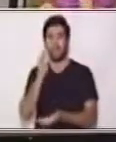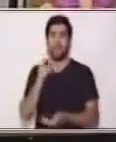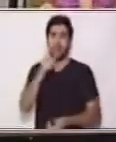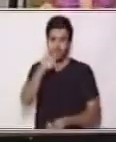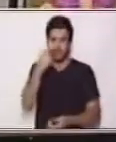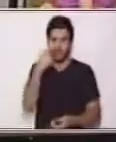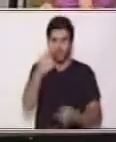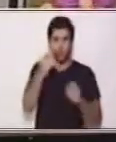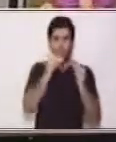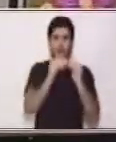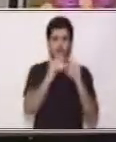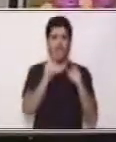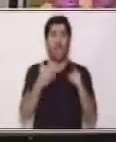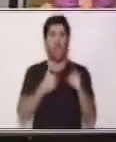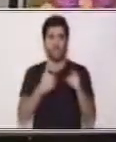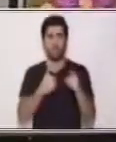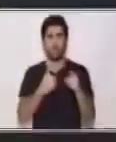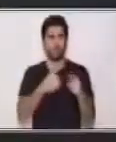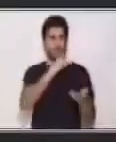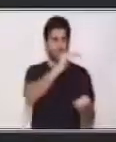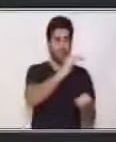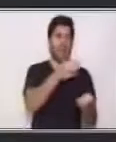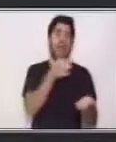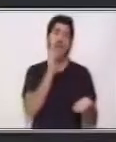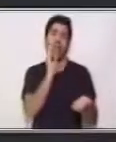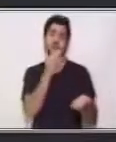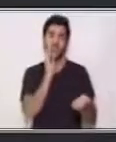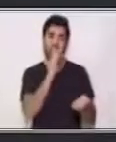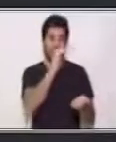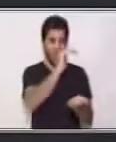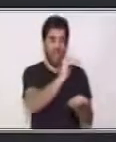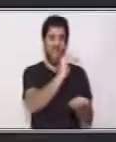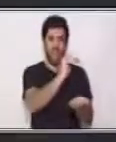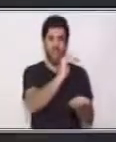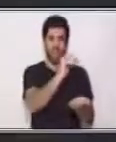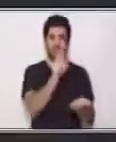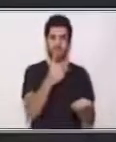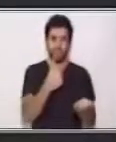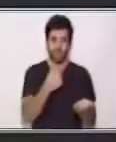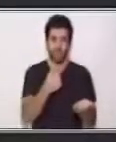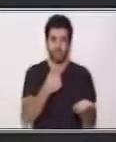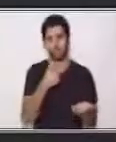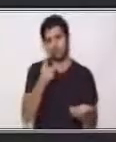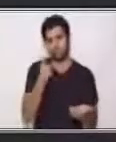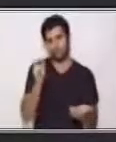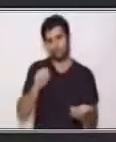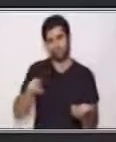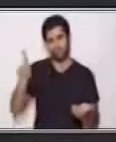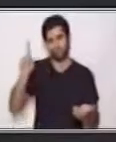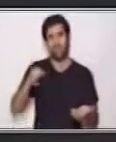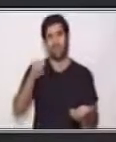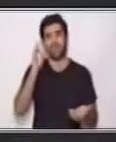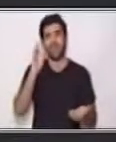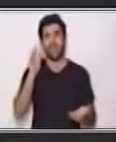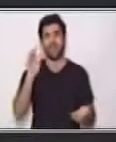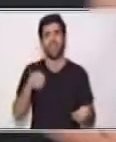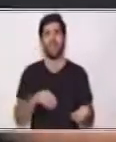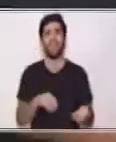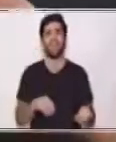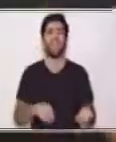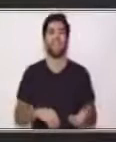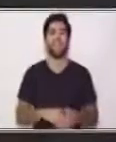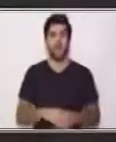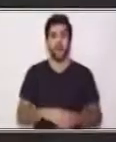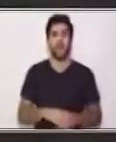en tu casa? Porque la mayoría de los hogares guatemaltecos se toma cafecito, ¿verdad?, a la hora de la cena.